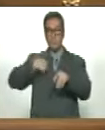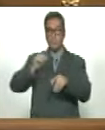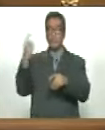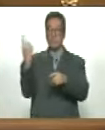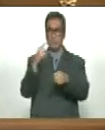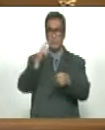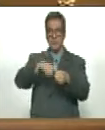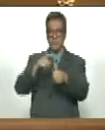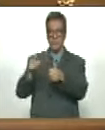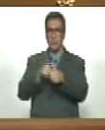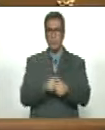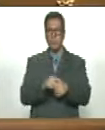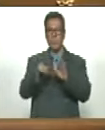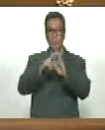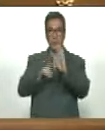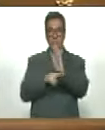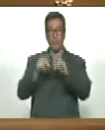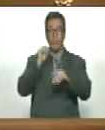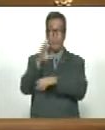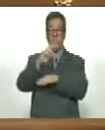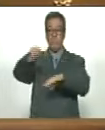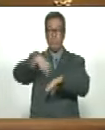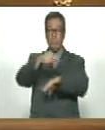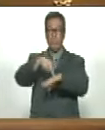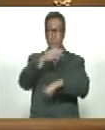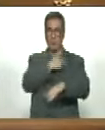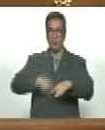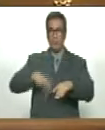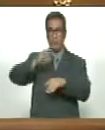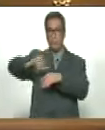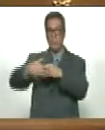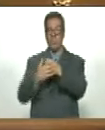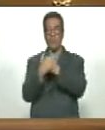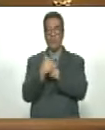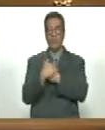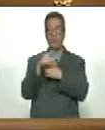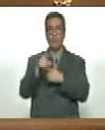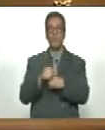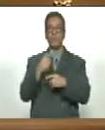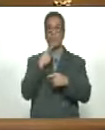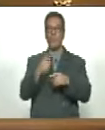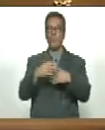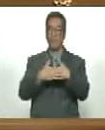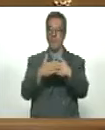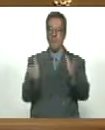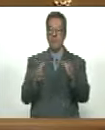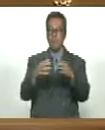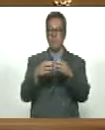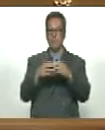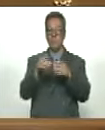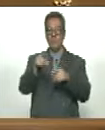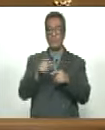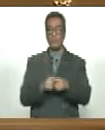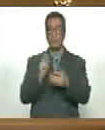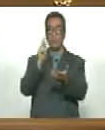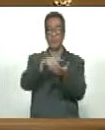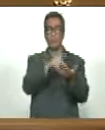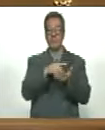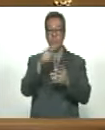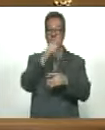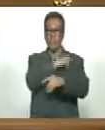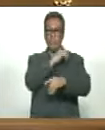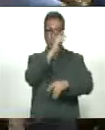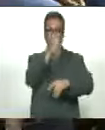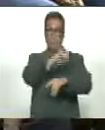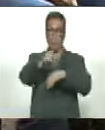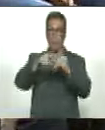del quórum reglamentario, el presidente de la Asamblea Nacional, diputado Jorge Rodríguez, declaró abierta la sesión ordinaria con la asistencia de la Junta